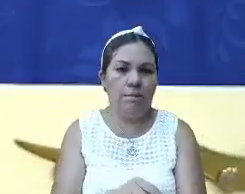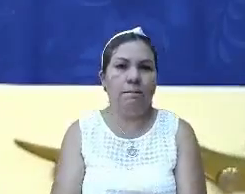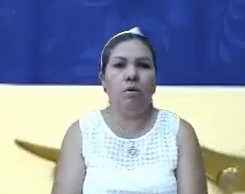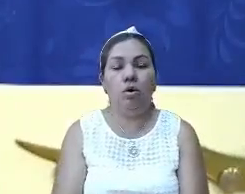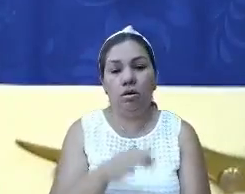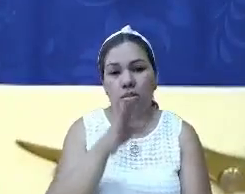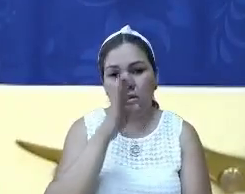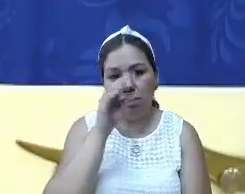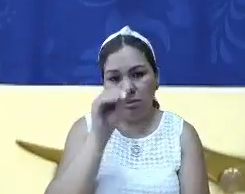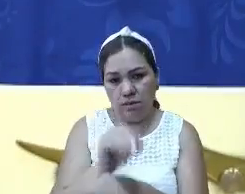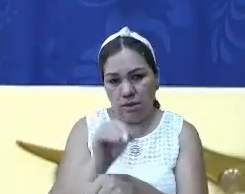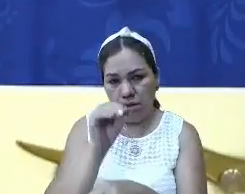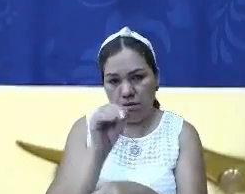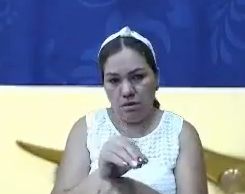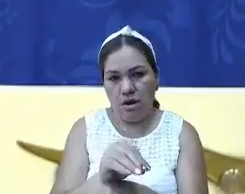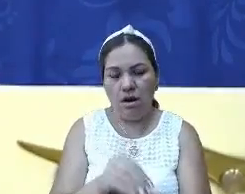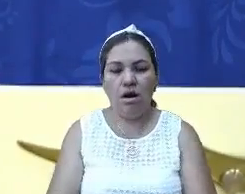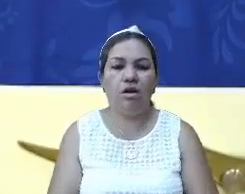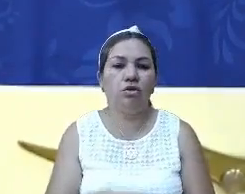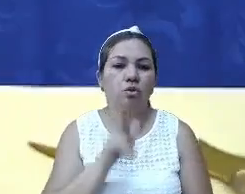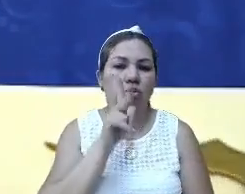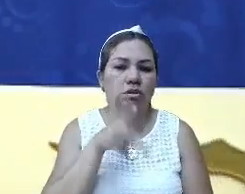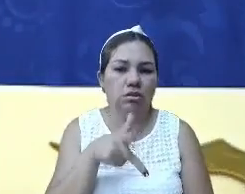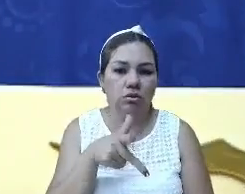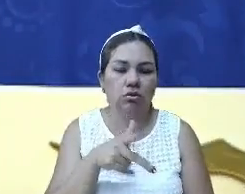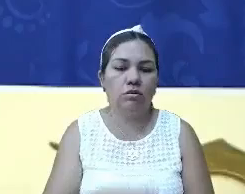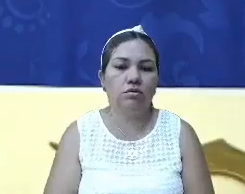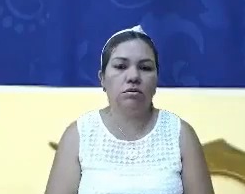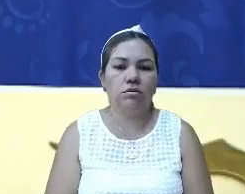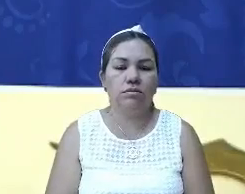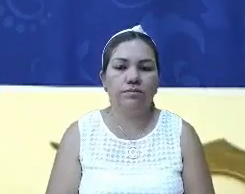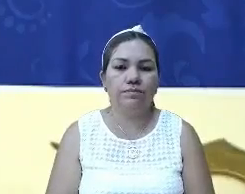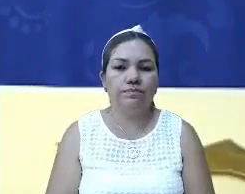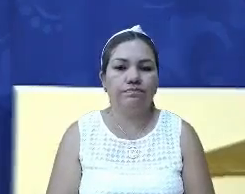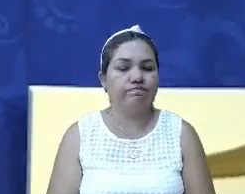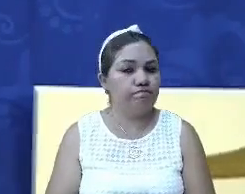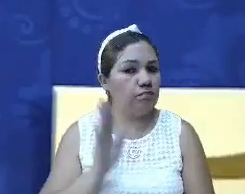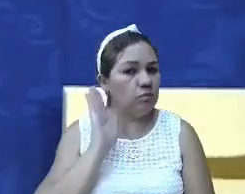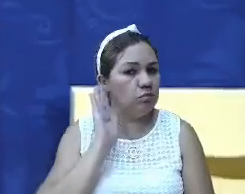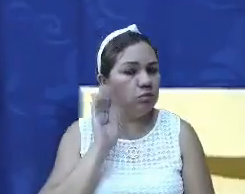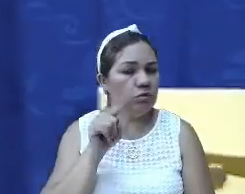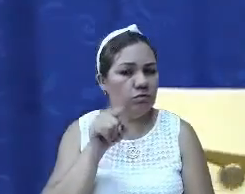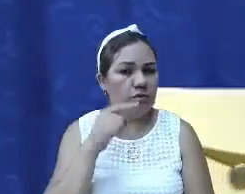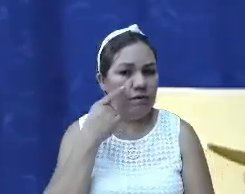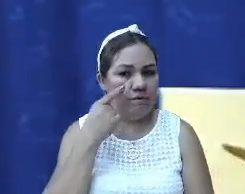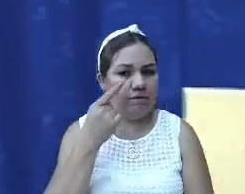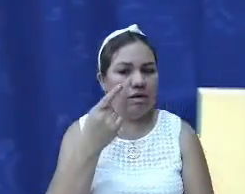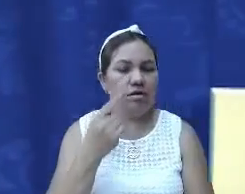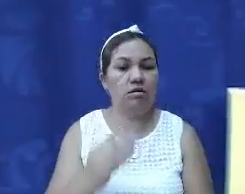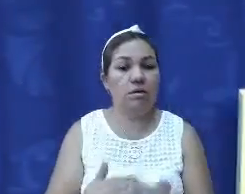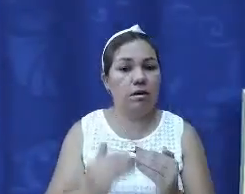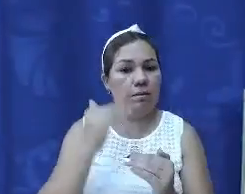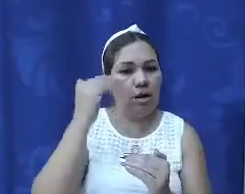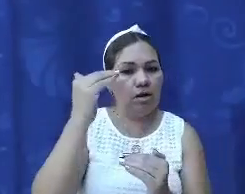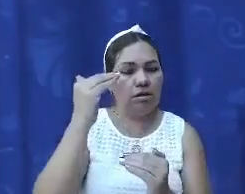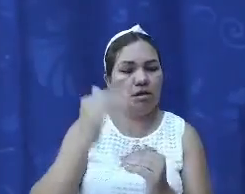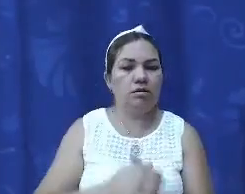niños, a sus hijos, óigame, usted va a ver la cosecha cuando ellos son grandes.